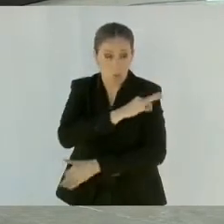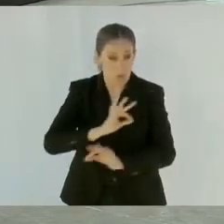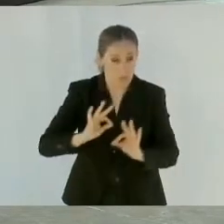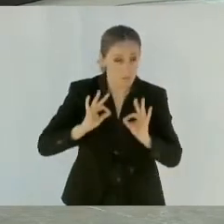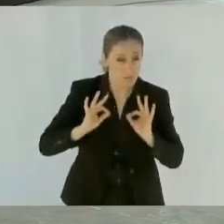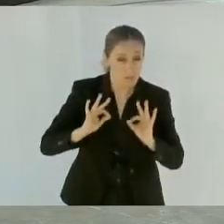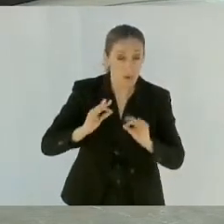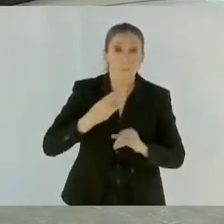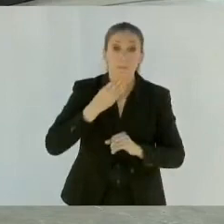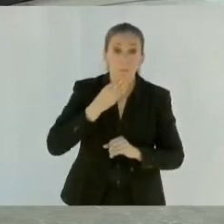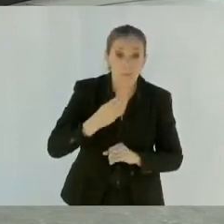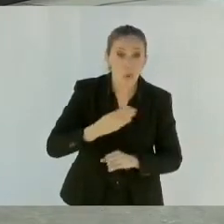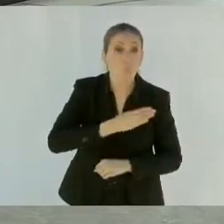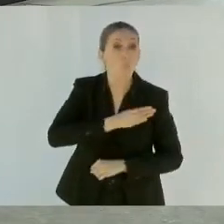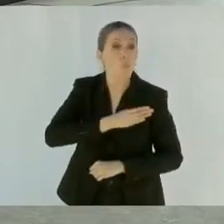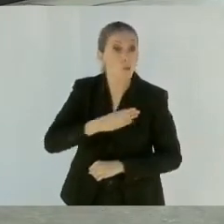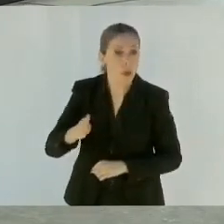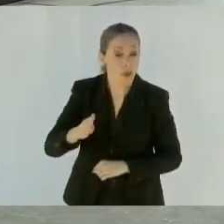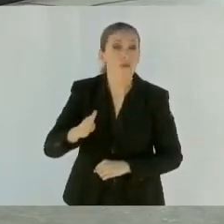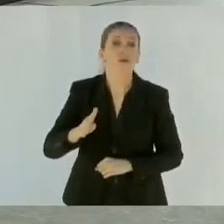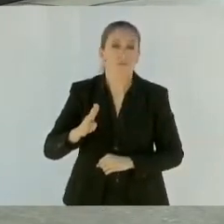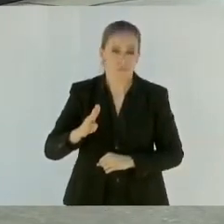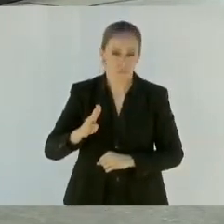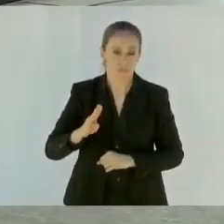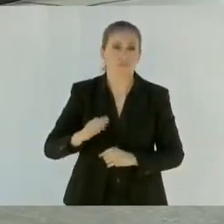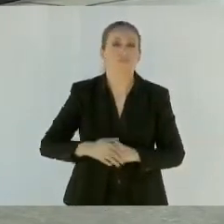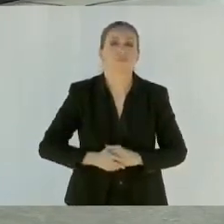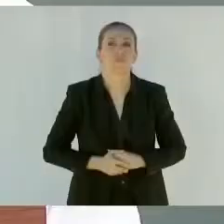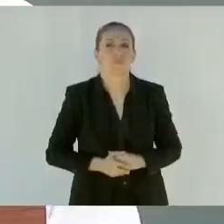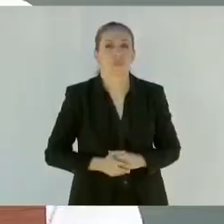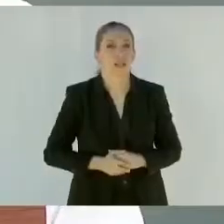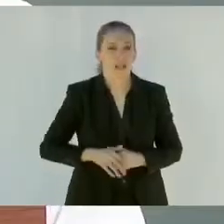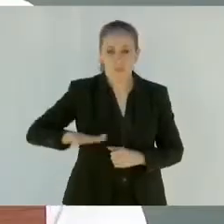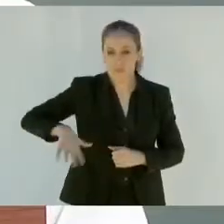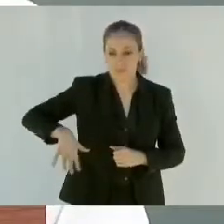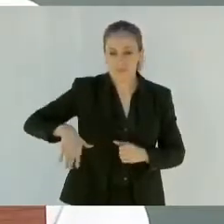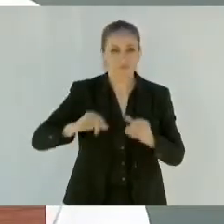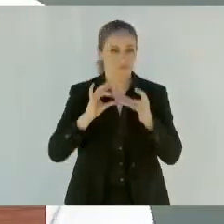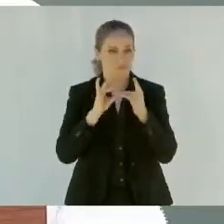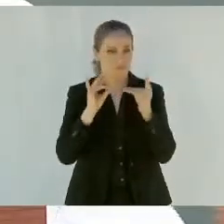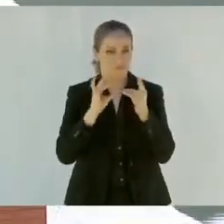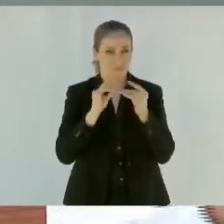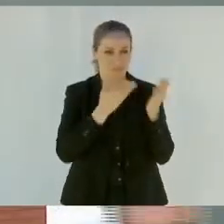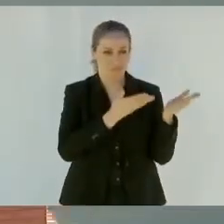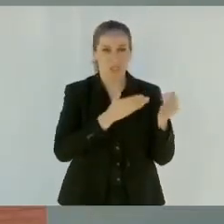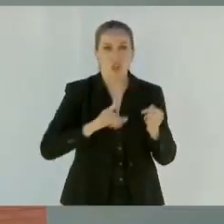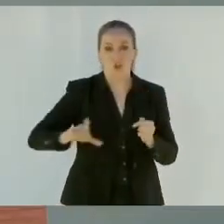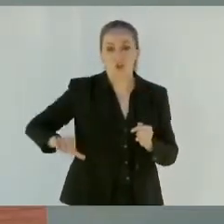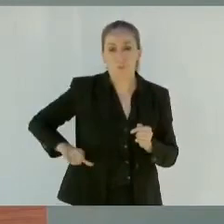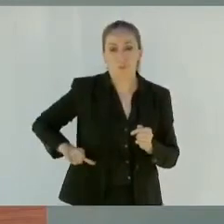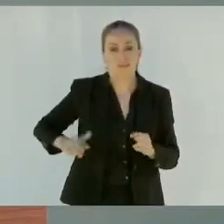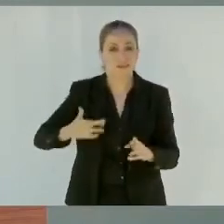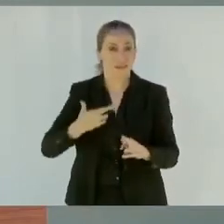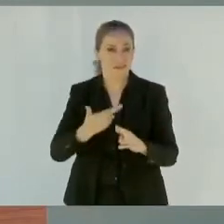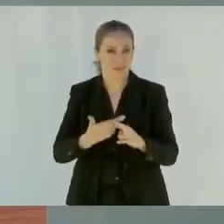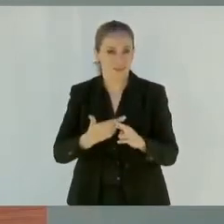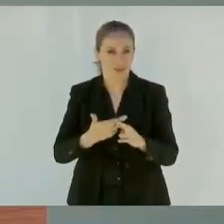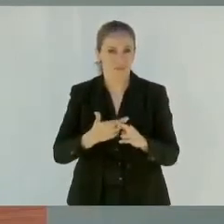lo planteó muy bien el gobernador Jaime Rodríguez. Cómo